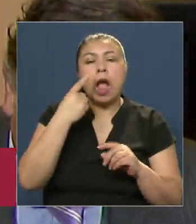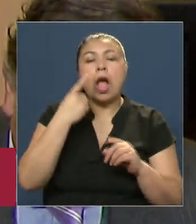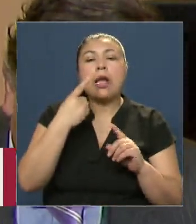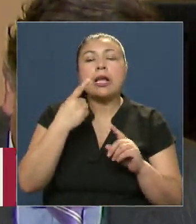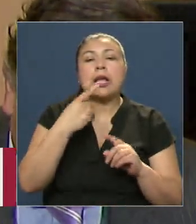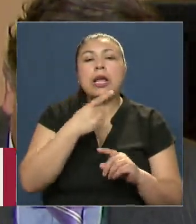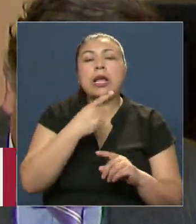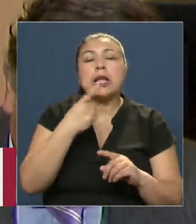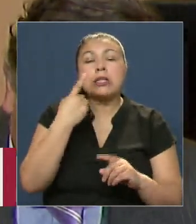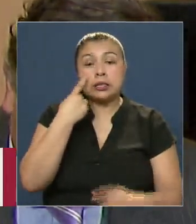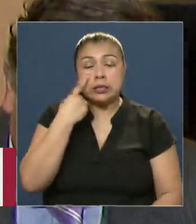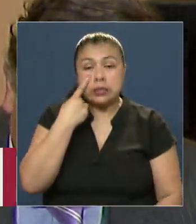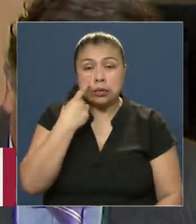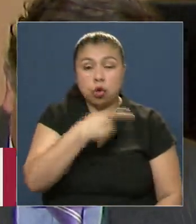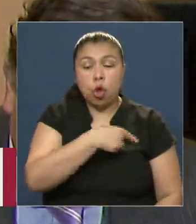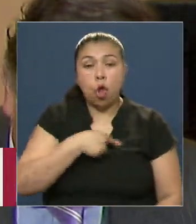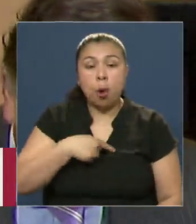Interpol.